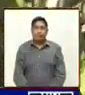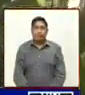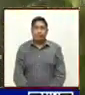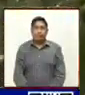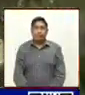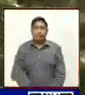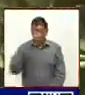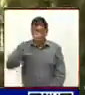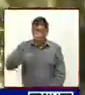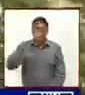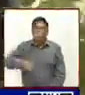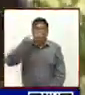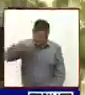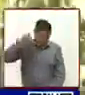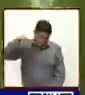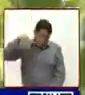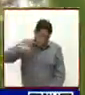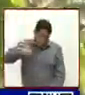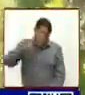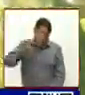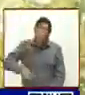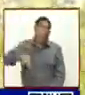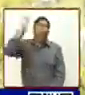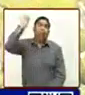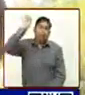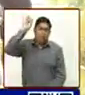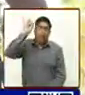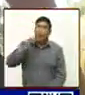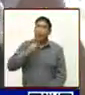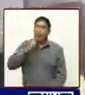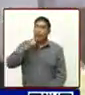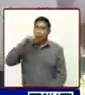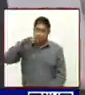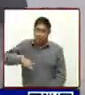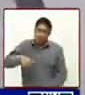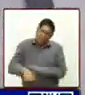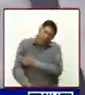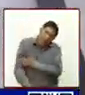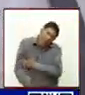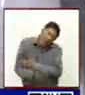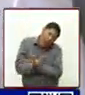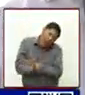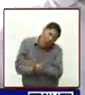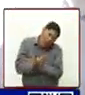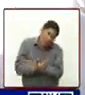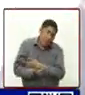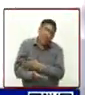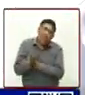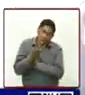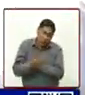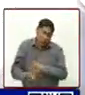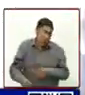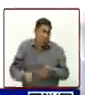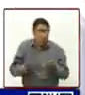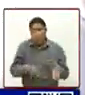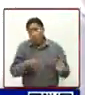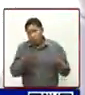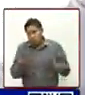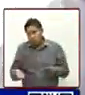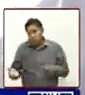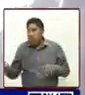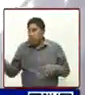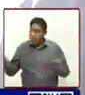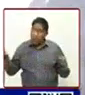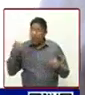¿Aquí la encuentras? Así es, aquí hemos encontrado ya a la niña sin vida y después ya llegaron